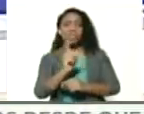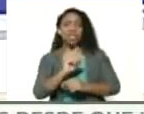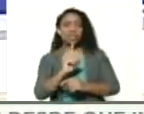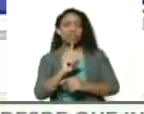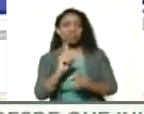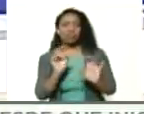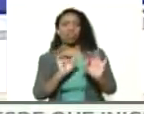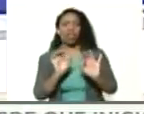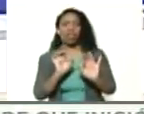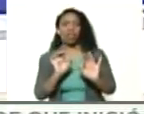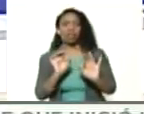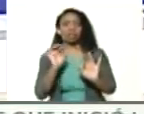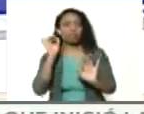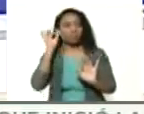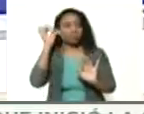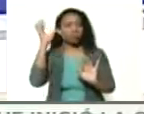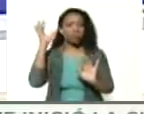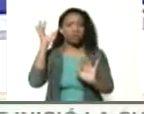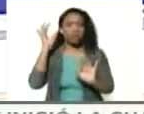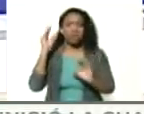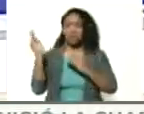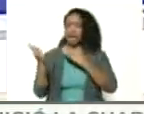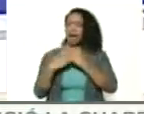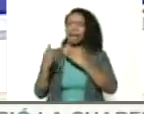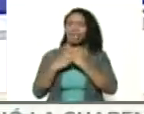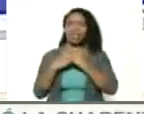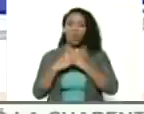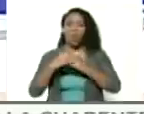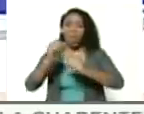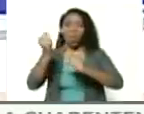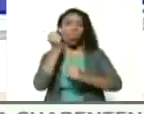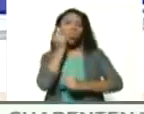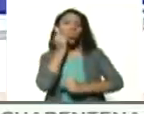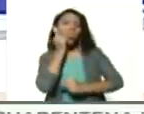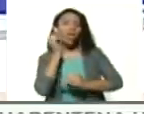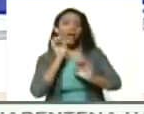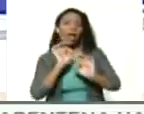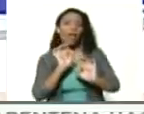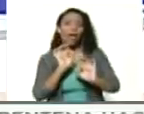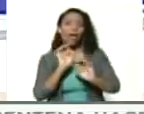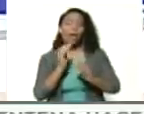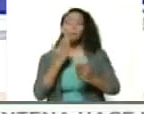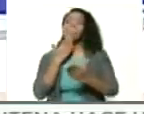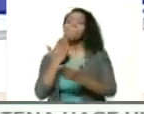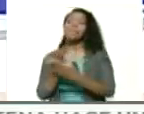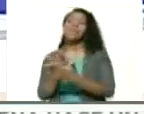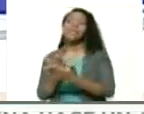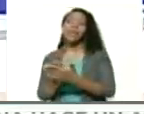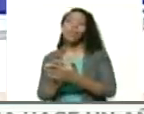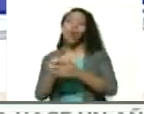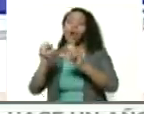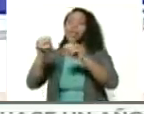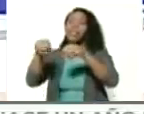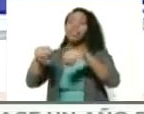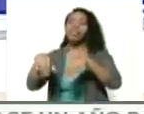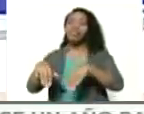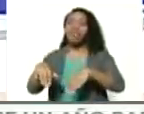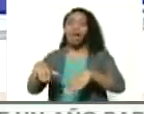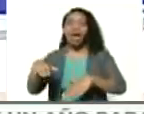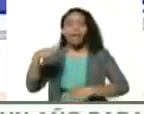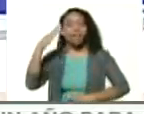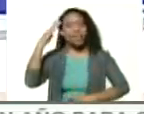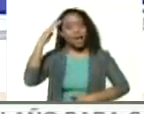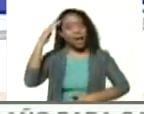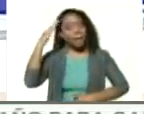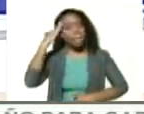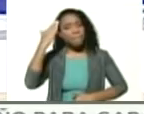son, sin aviso ni protesto, exigiendo la renuncia del comandante